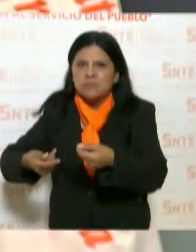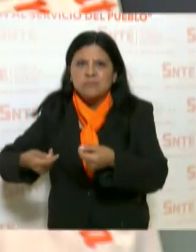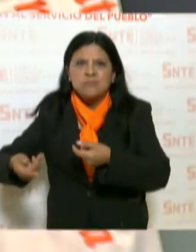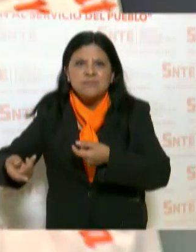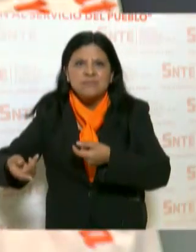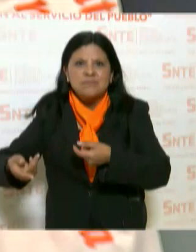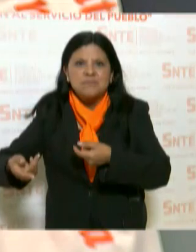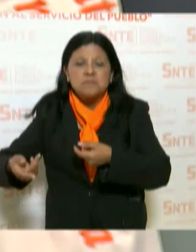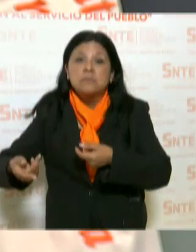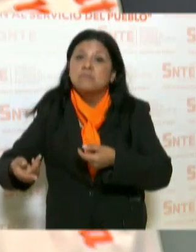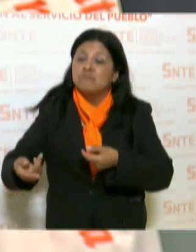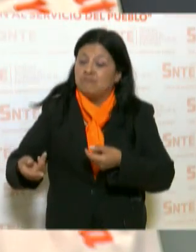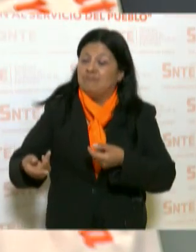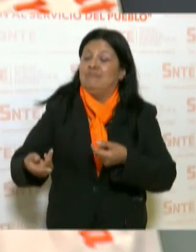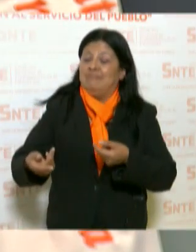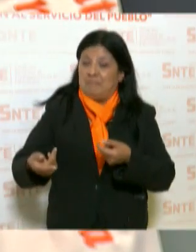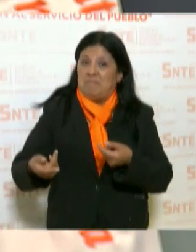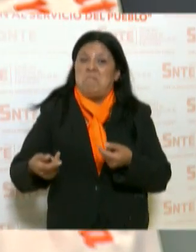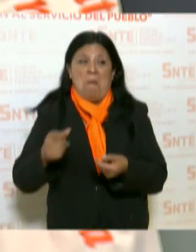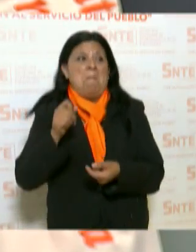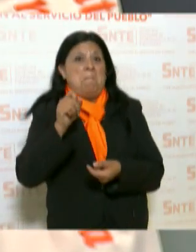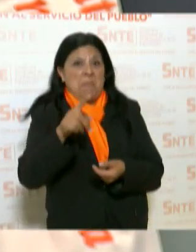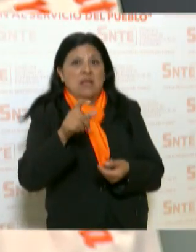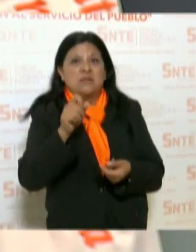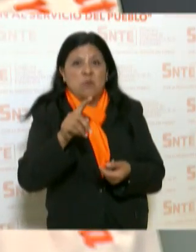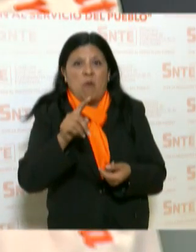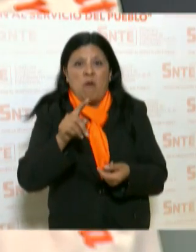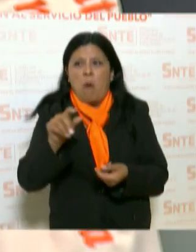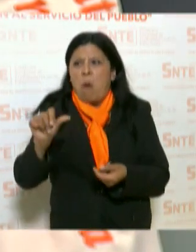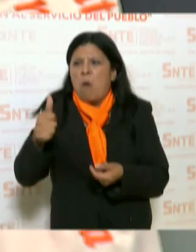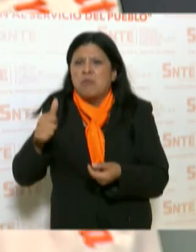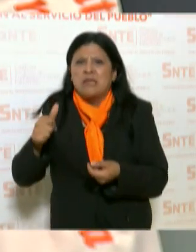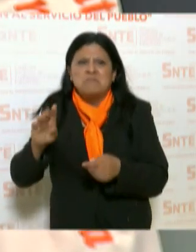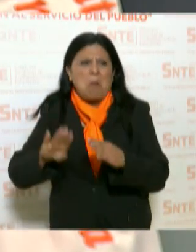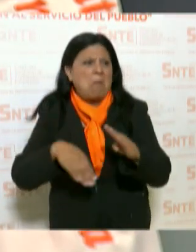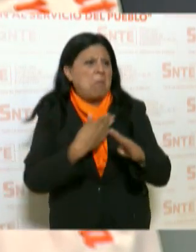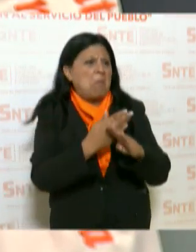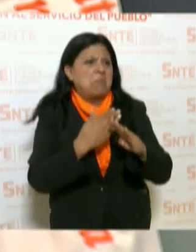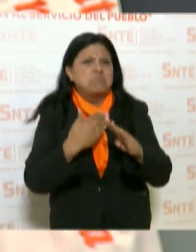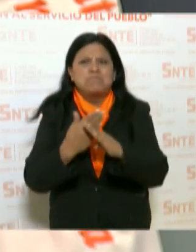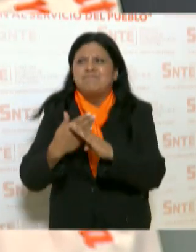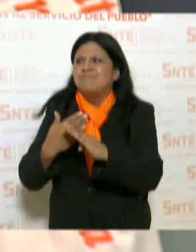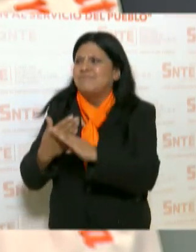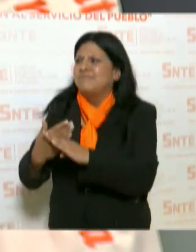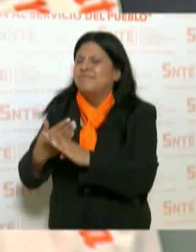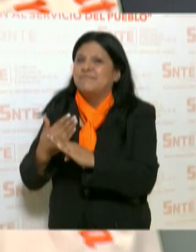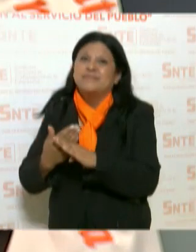Y también hubo mucha oposición de los conservadores,